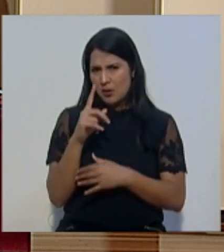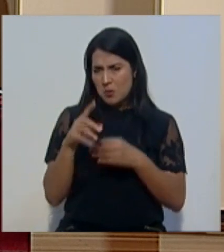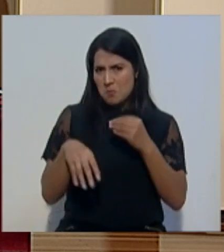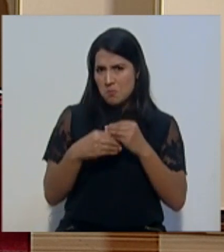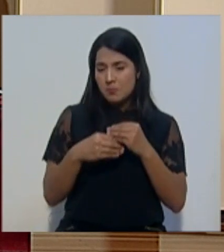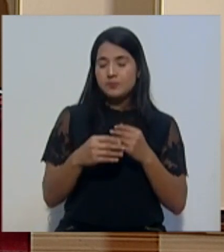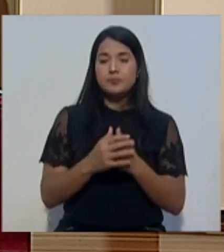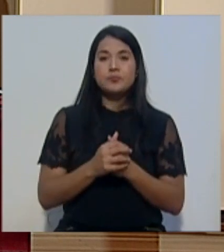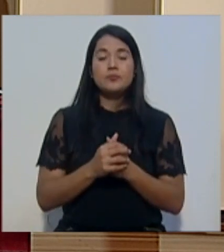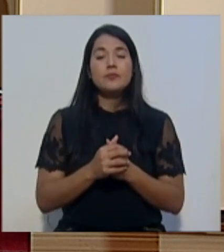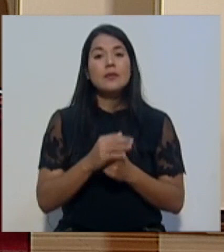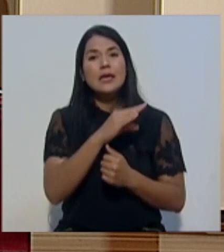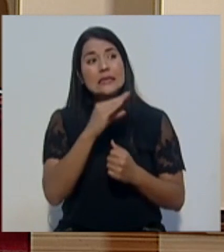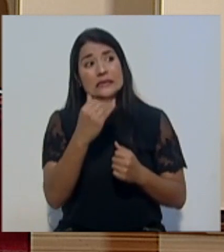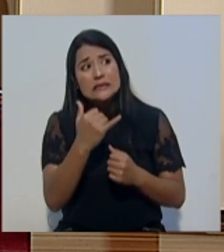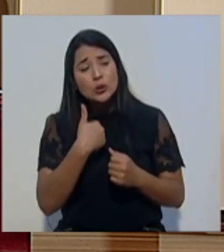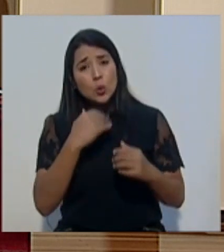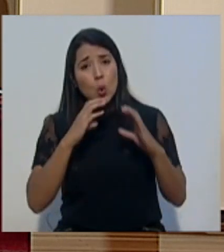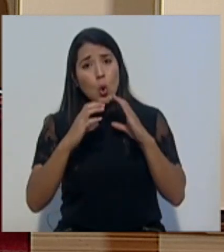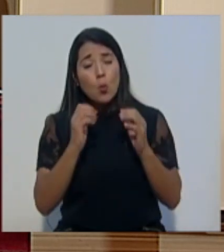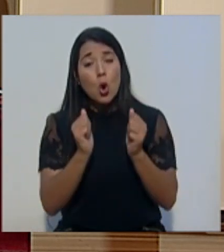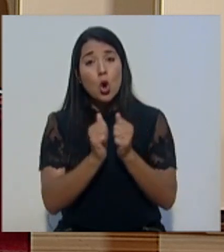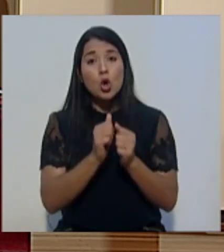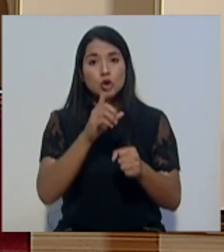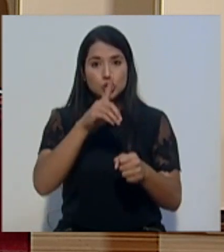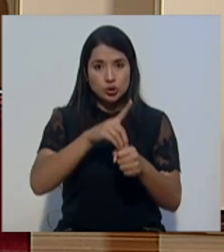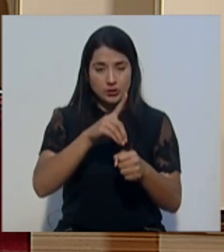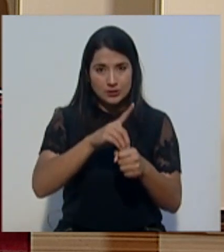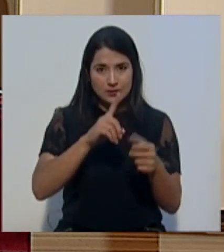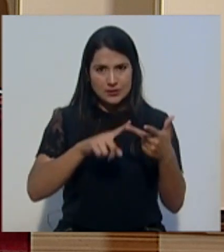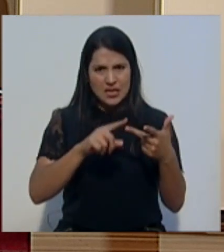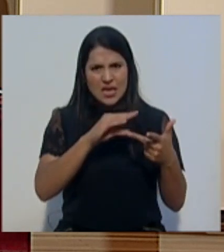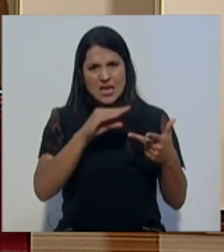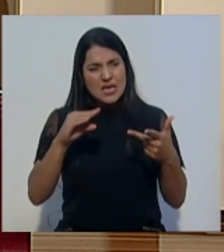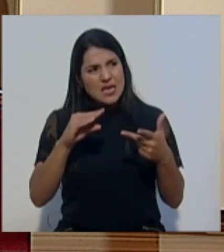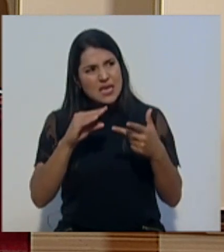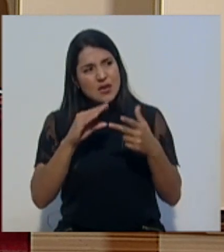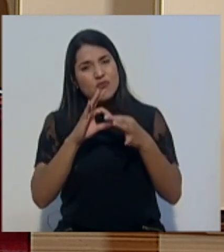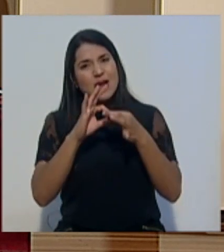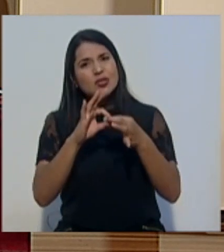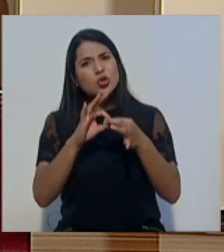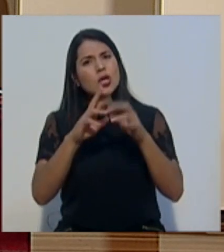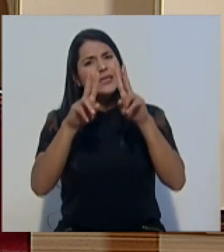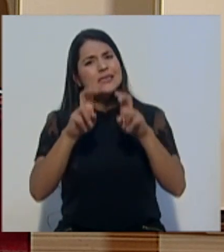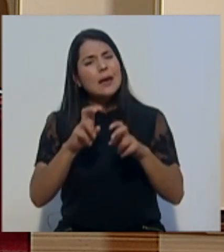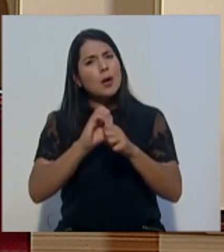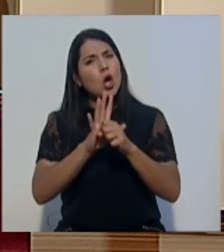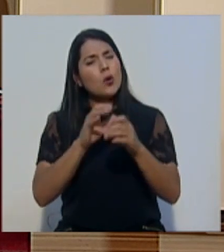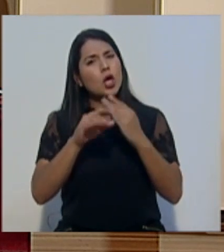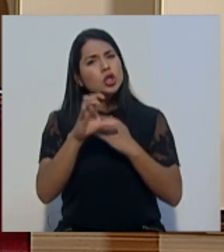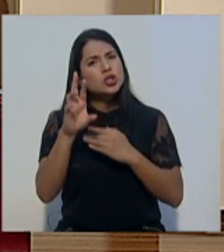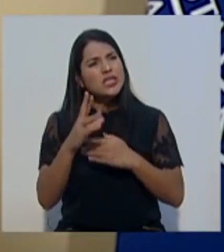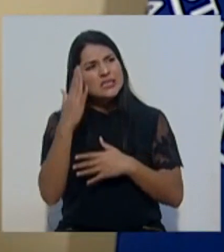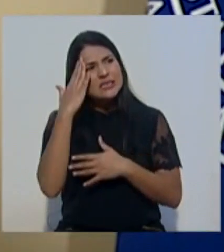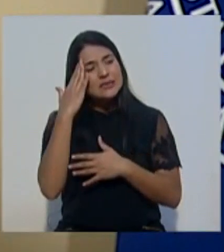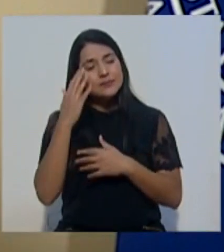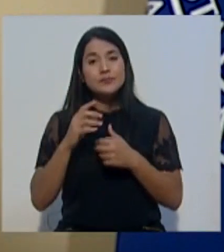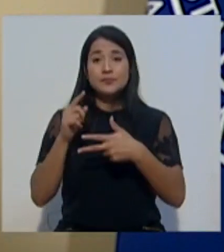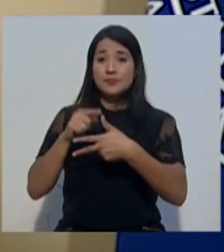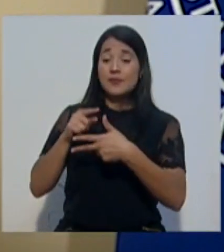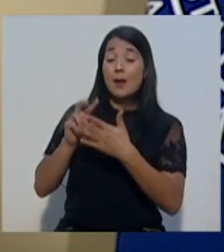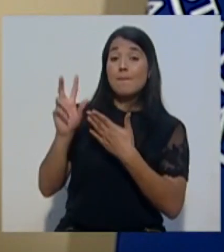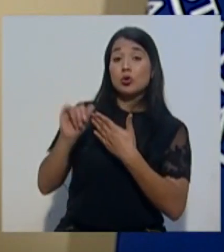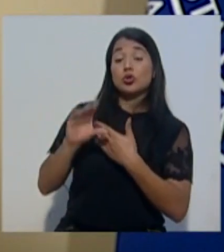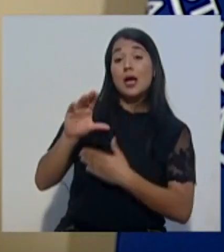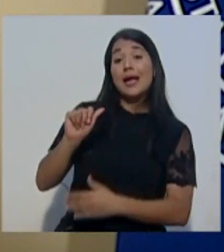con los legisladores y además una actualización de las pruebas COVID que se iban a desarrollar en el país. Con el proyecto del cáñamo